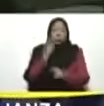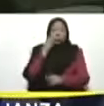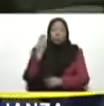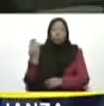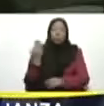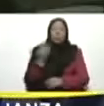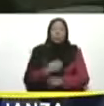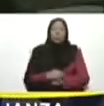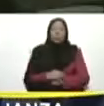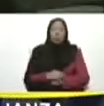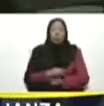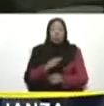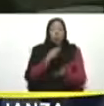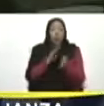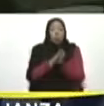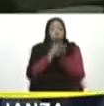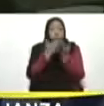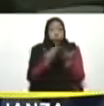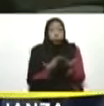estos documentos